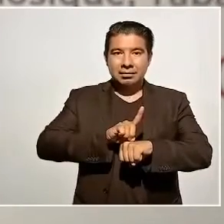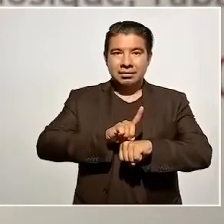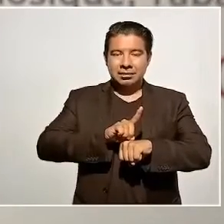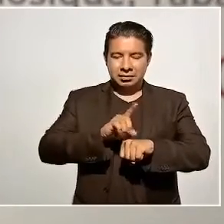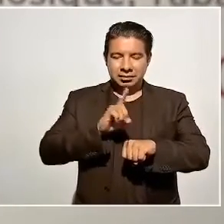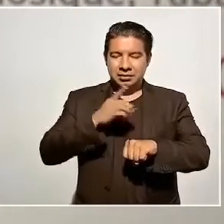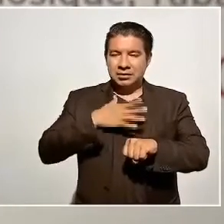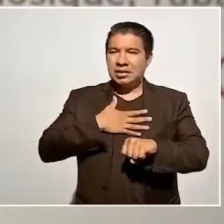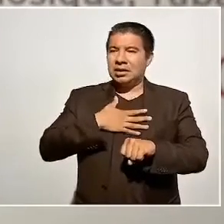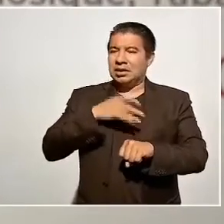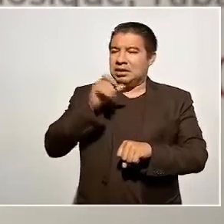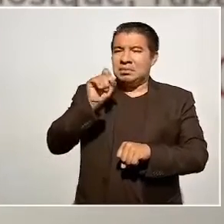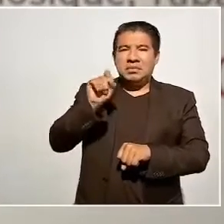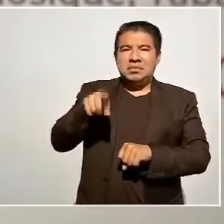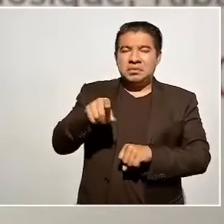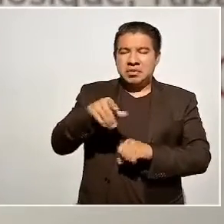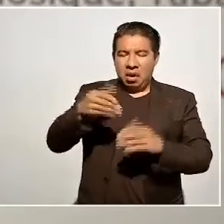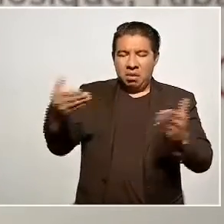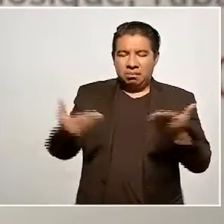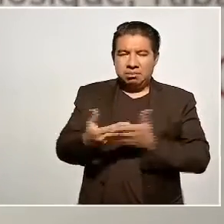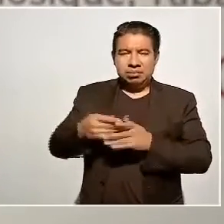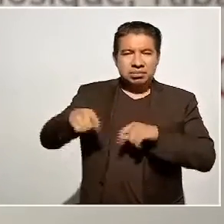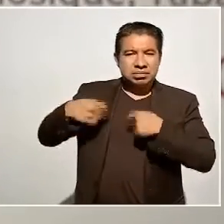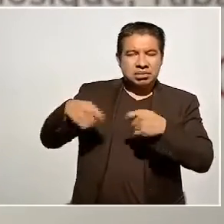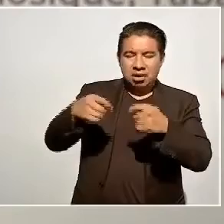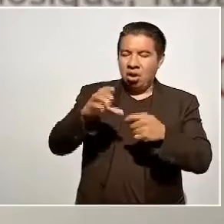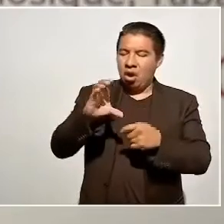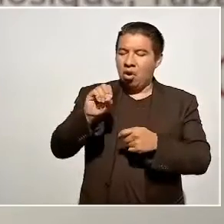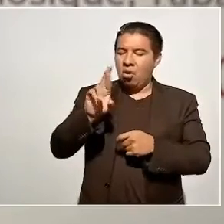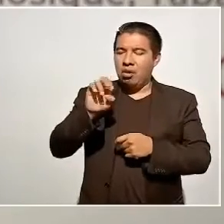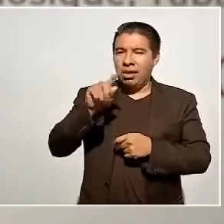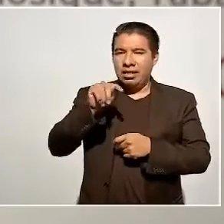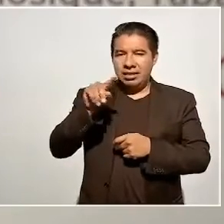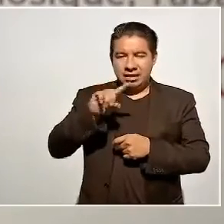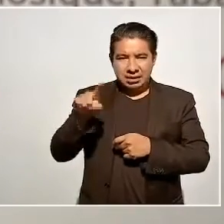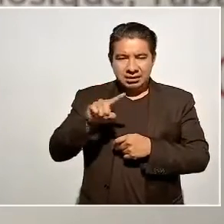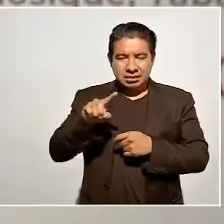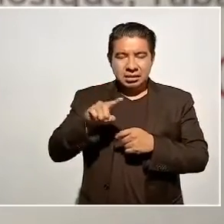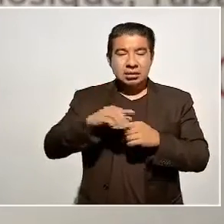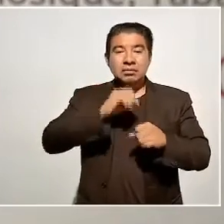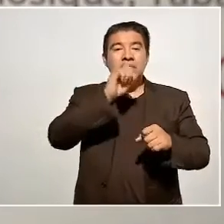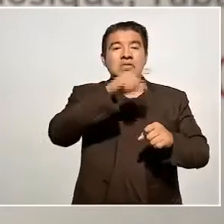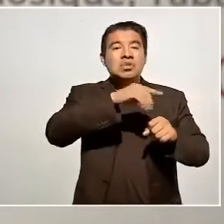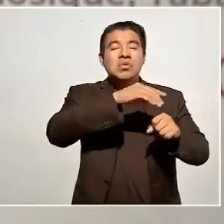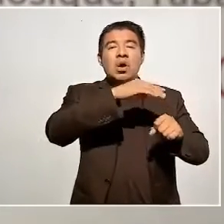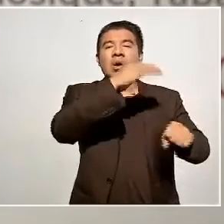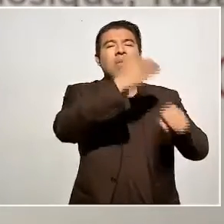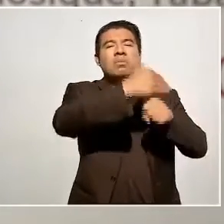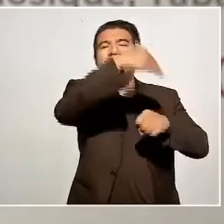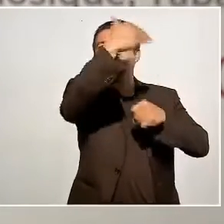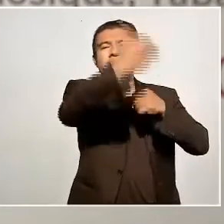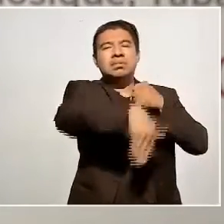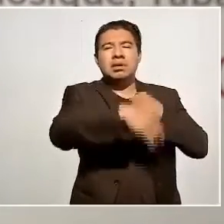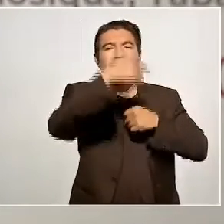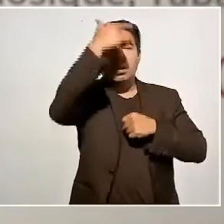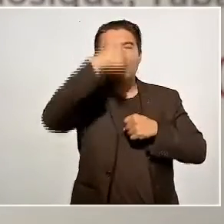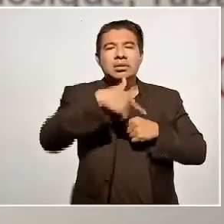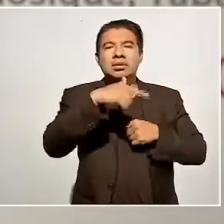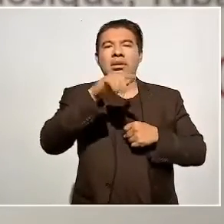de Cortés, última noche de Cuauhtémoc.